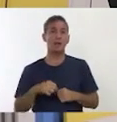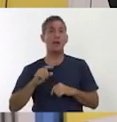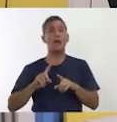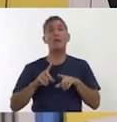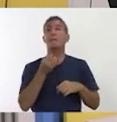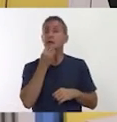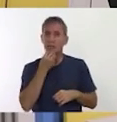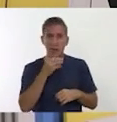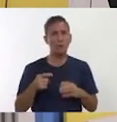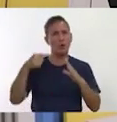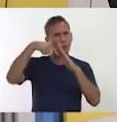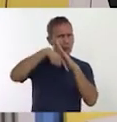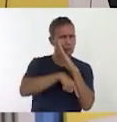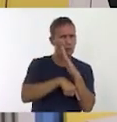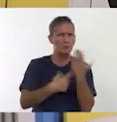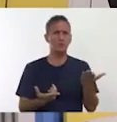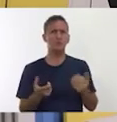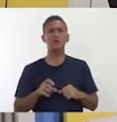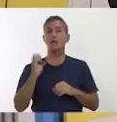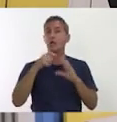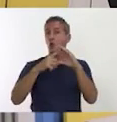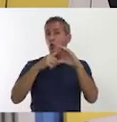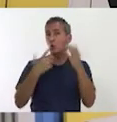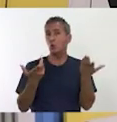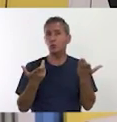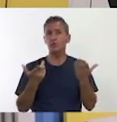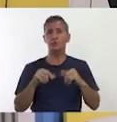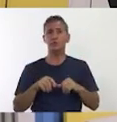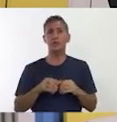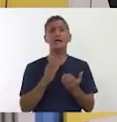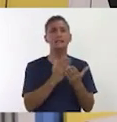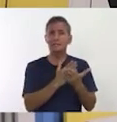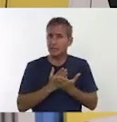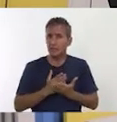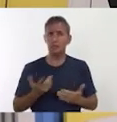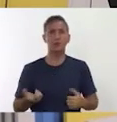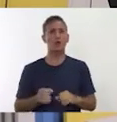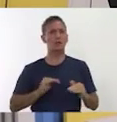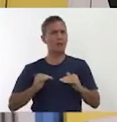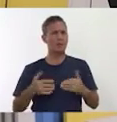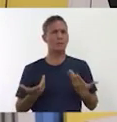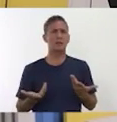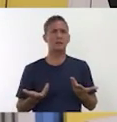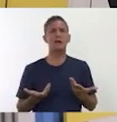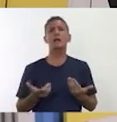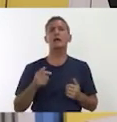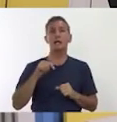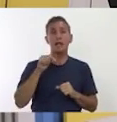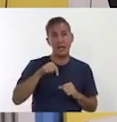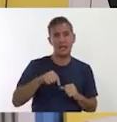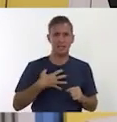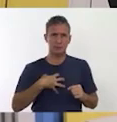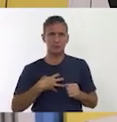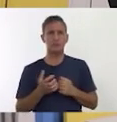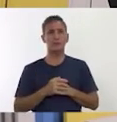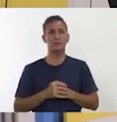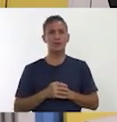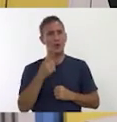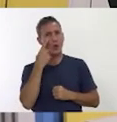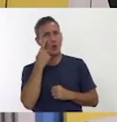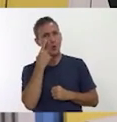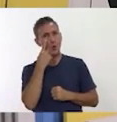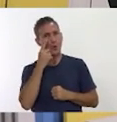que puedan profundizar los contenidos y estudiar y prepararse en esto que tienen.